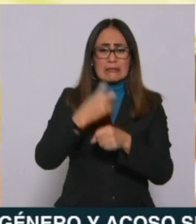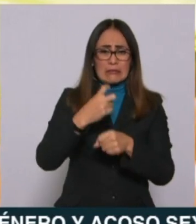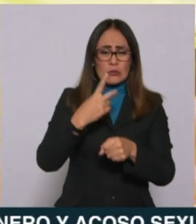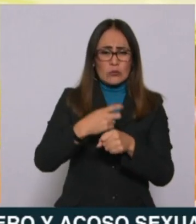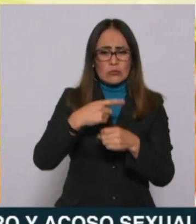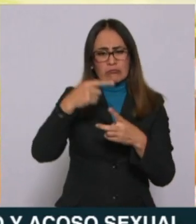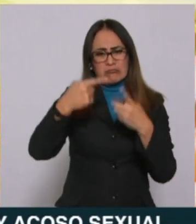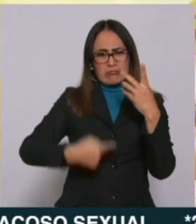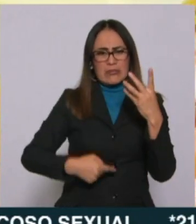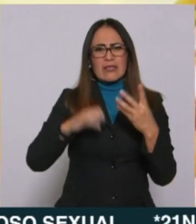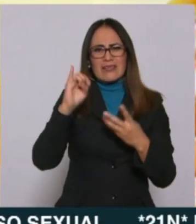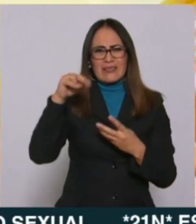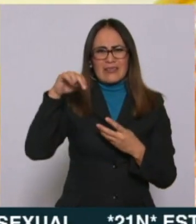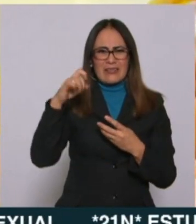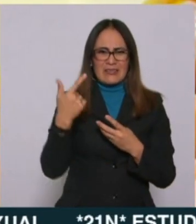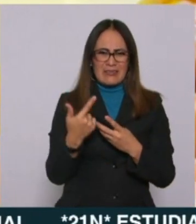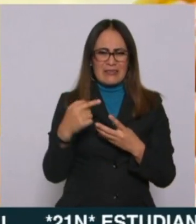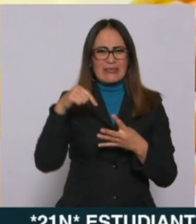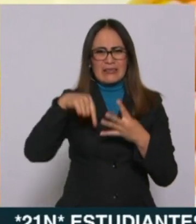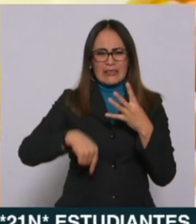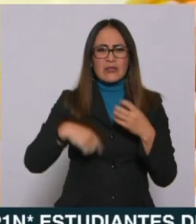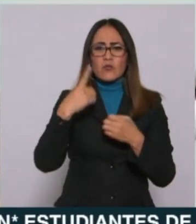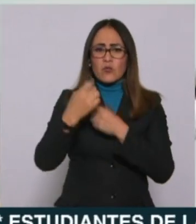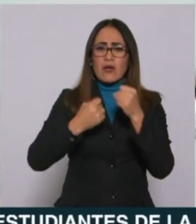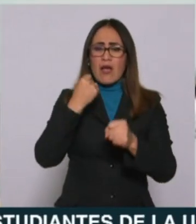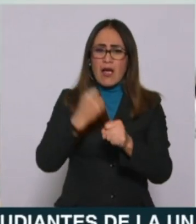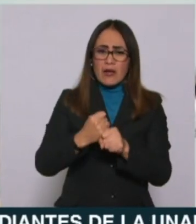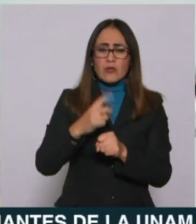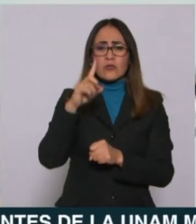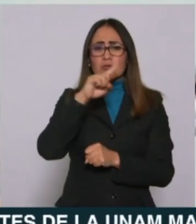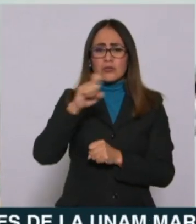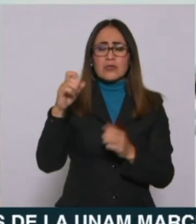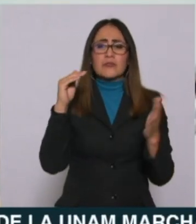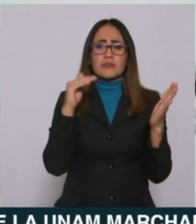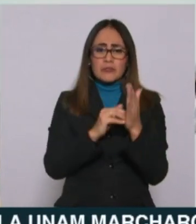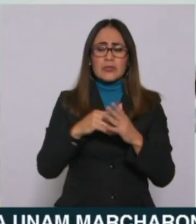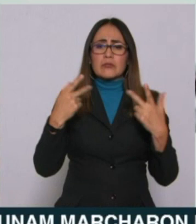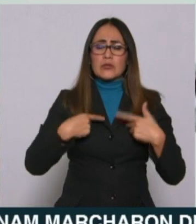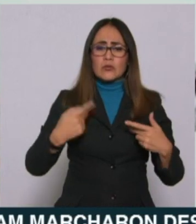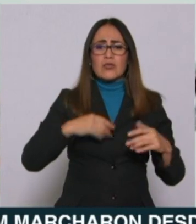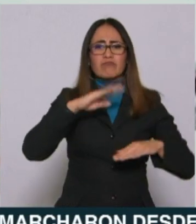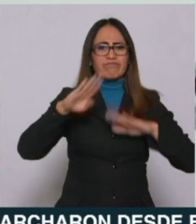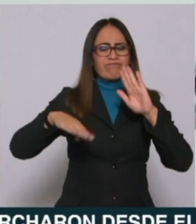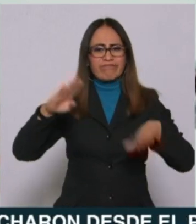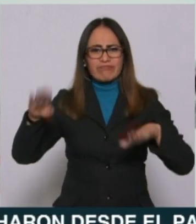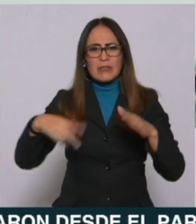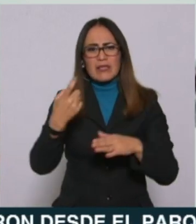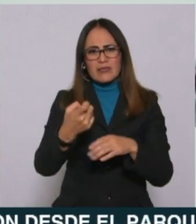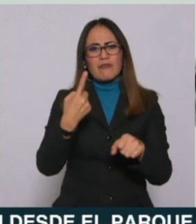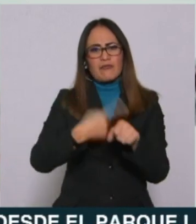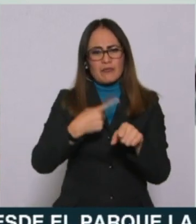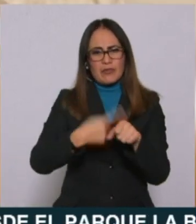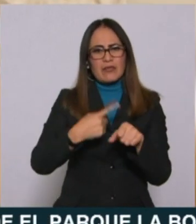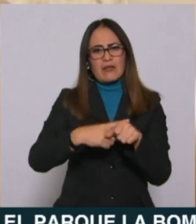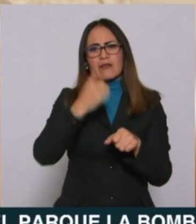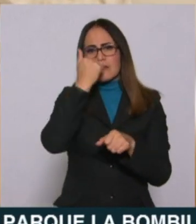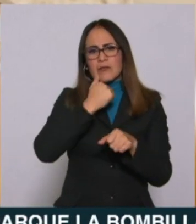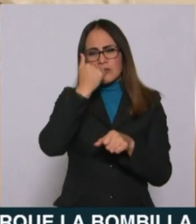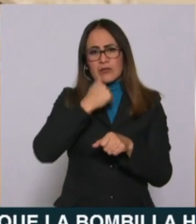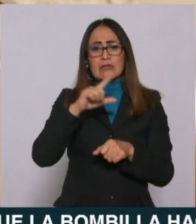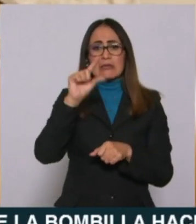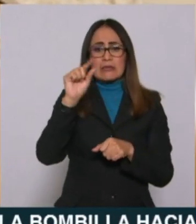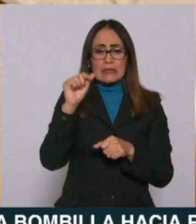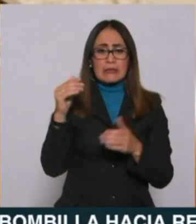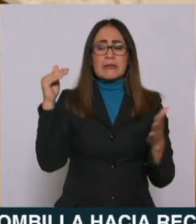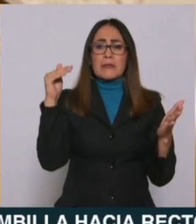muerte, según el INEGI, y se estima que cada año mueren 100,000 personas por este padecimiento y que 70,000 sufren una